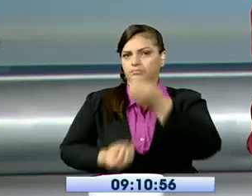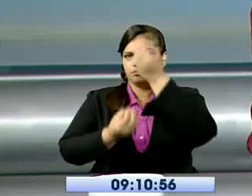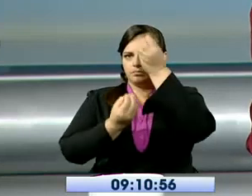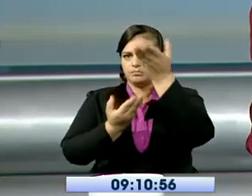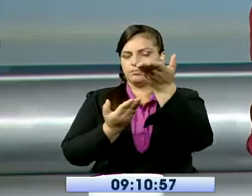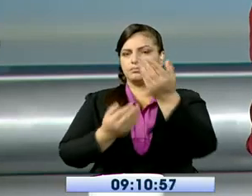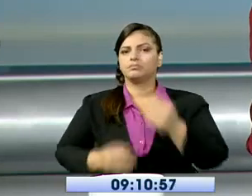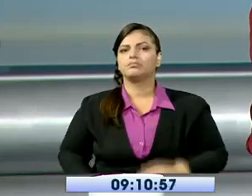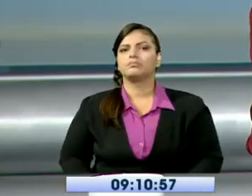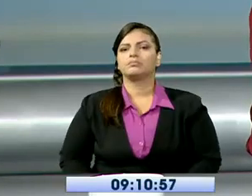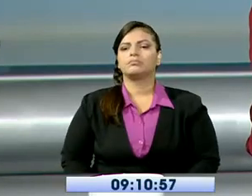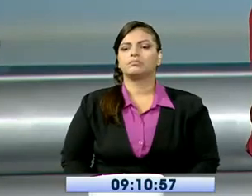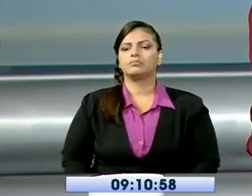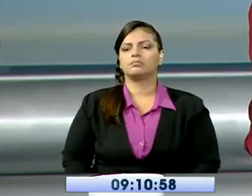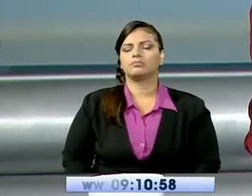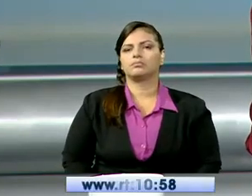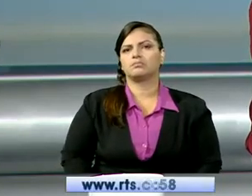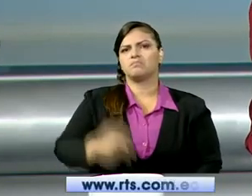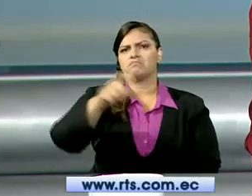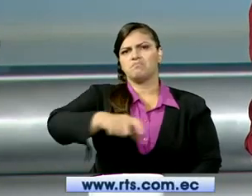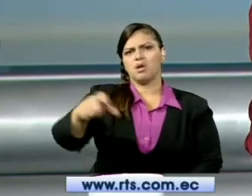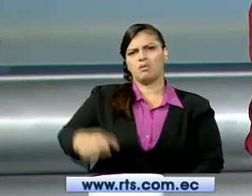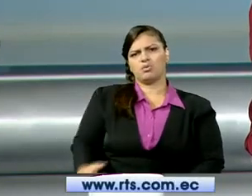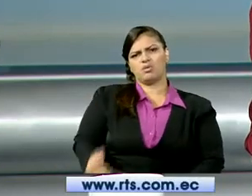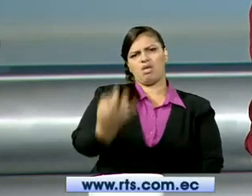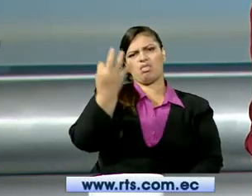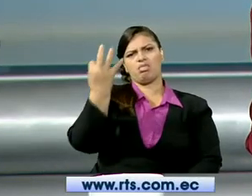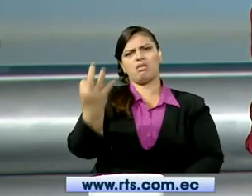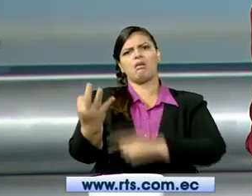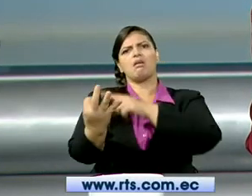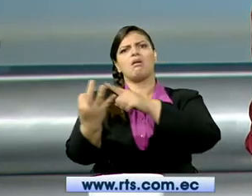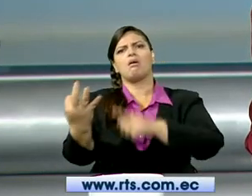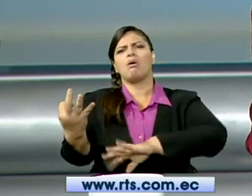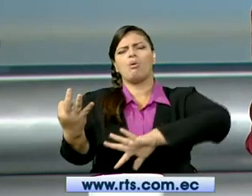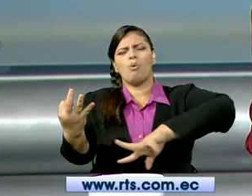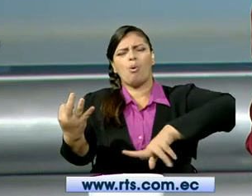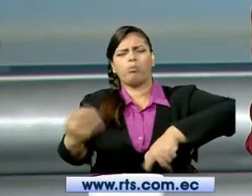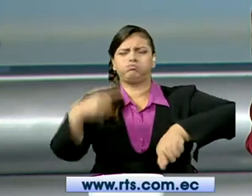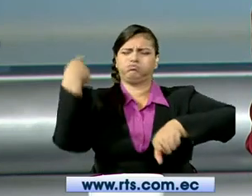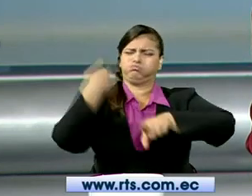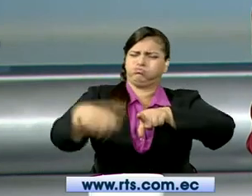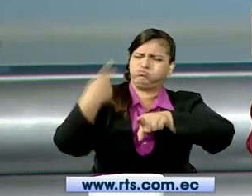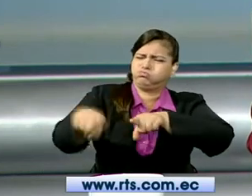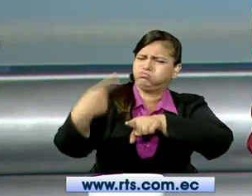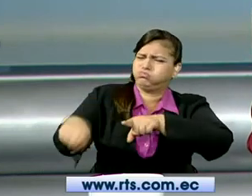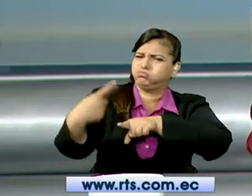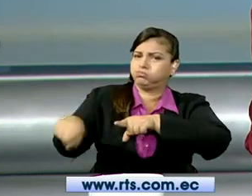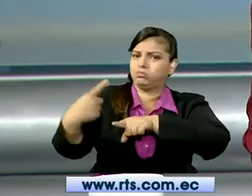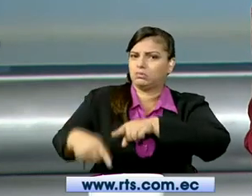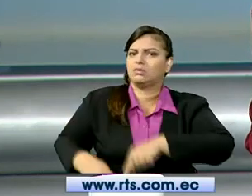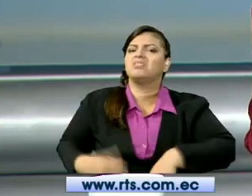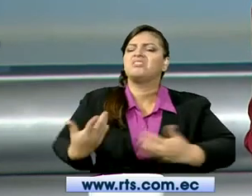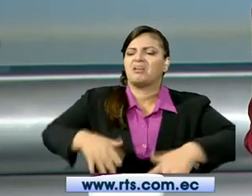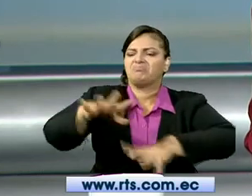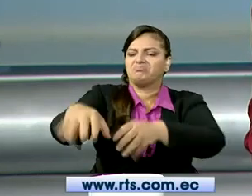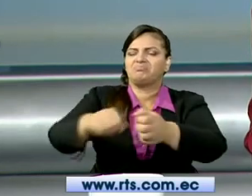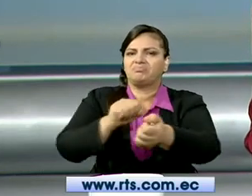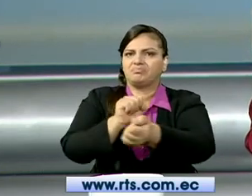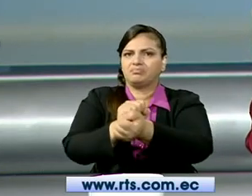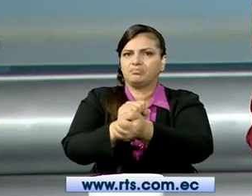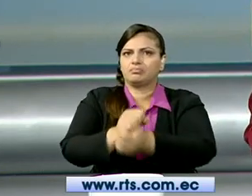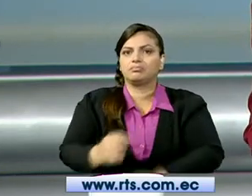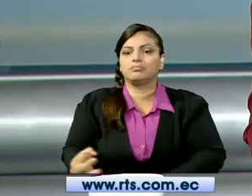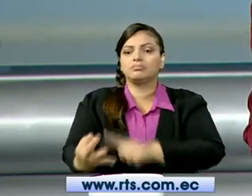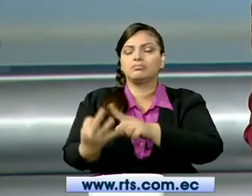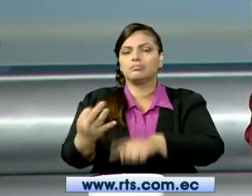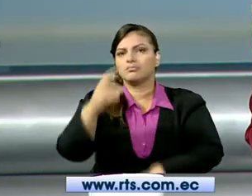que detienen a tres sospechosos de ser responsables de una serie de robos a transeúntes en el norte de Quito. Los sujetos se